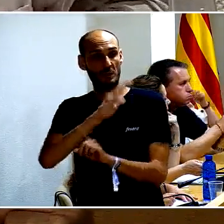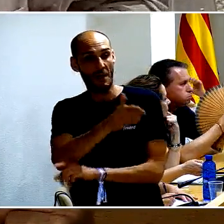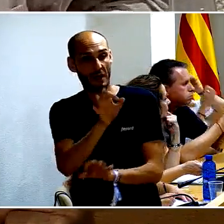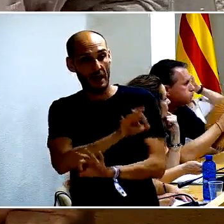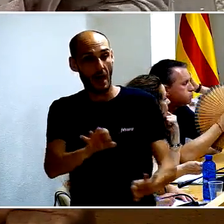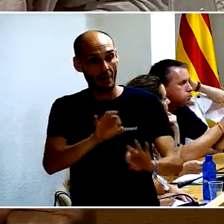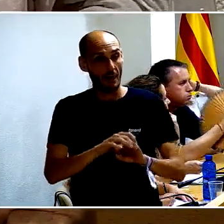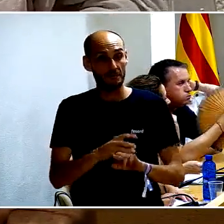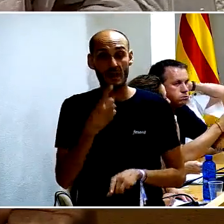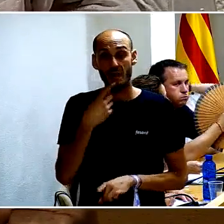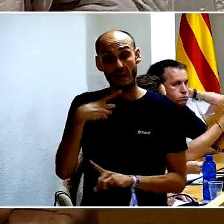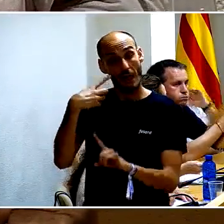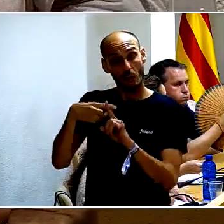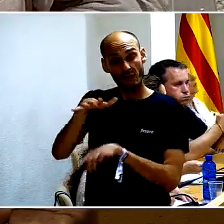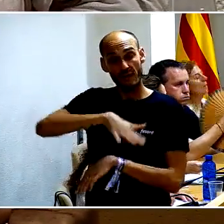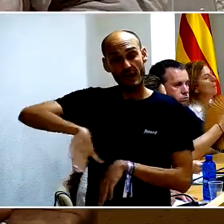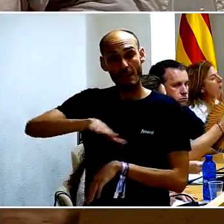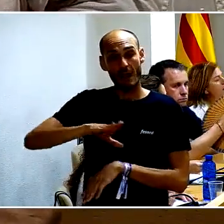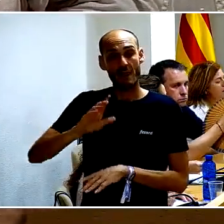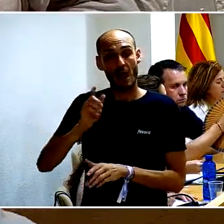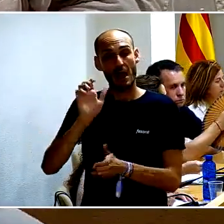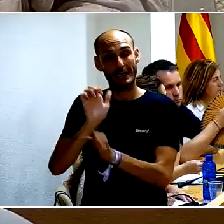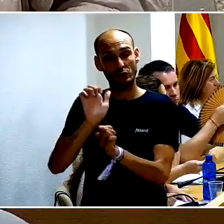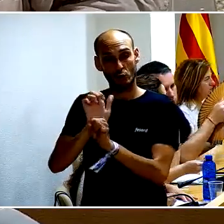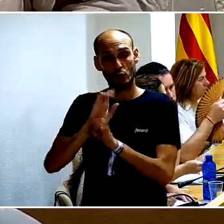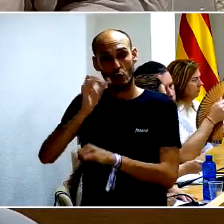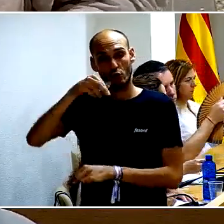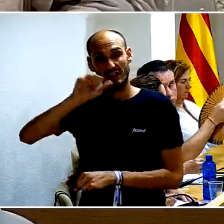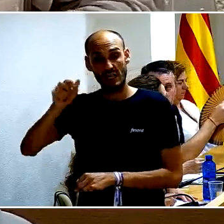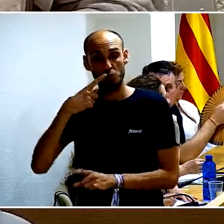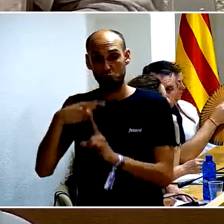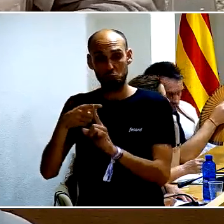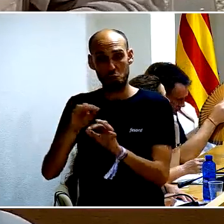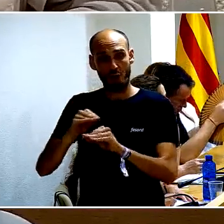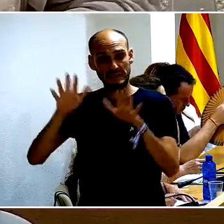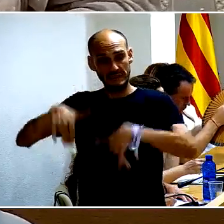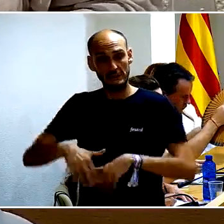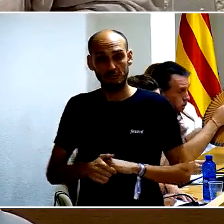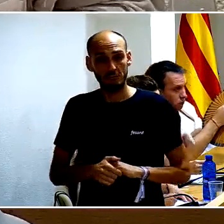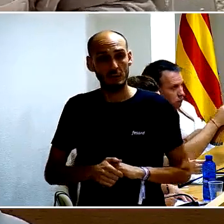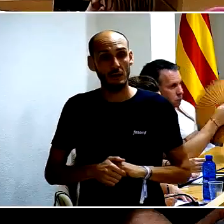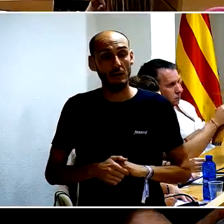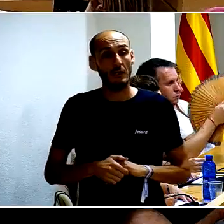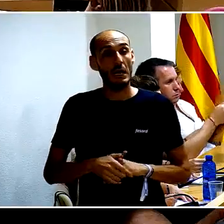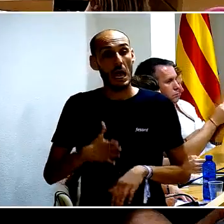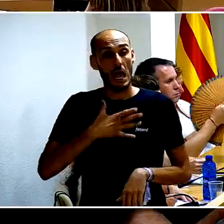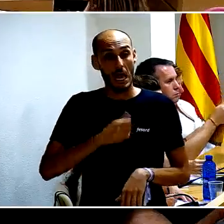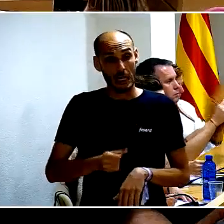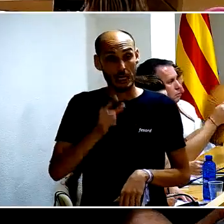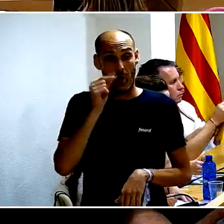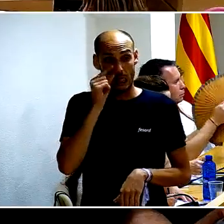Plaza Escultor Ortey no se mueve y actuamos como dice la ley, pero sin demagogia. El alcalde de Villarreal, José Benlloc, del